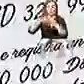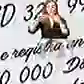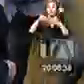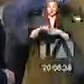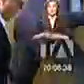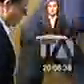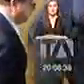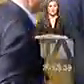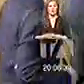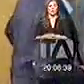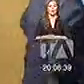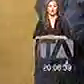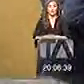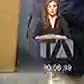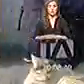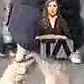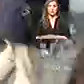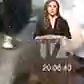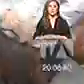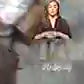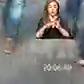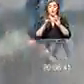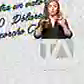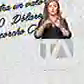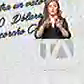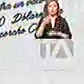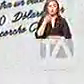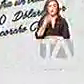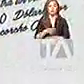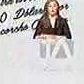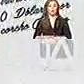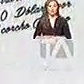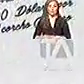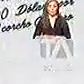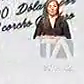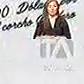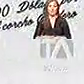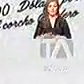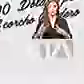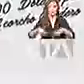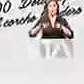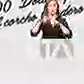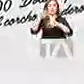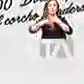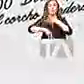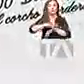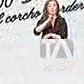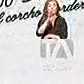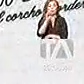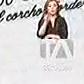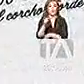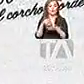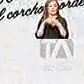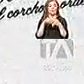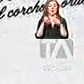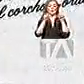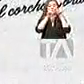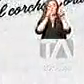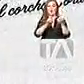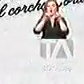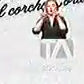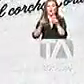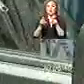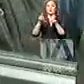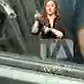$325,998. Y al pie, una nota que dice: también se registra un valor de $60,000 por unas encuestas del